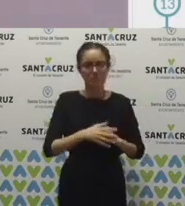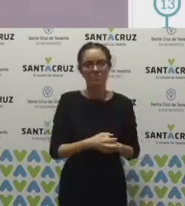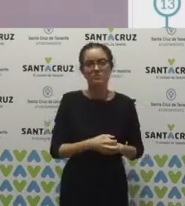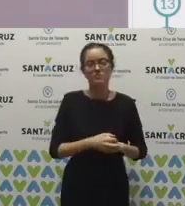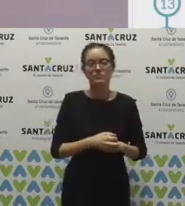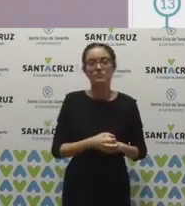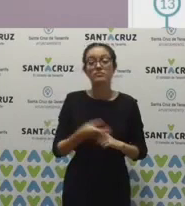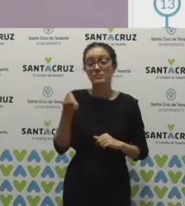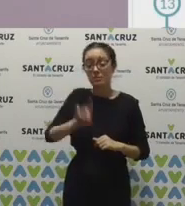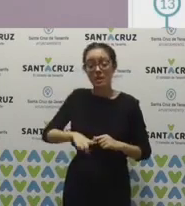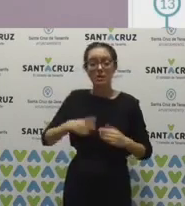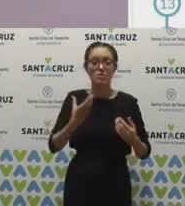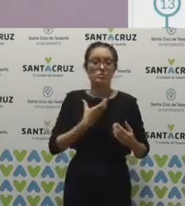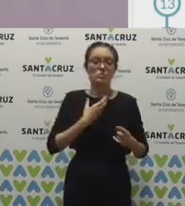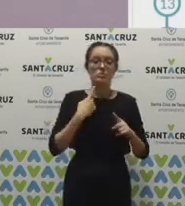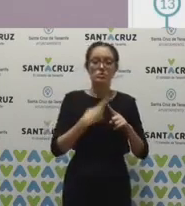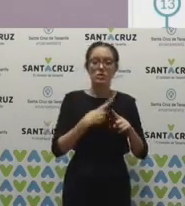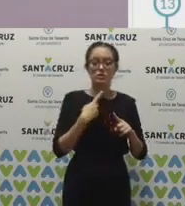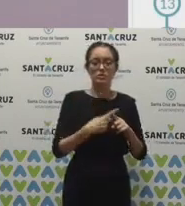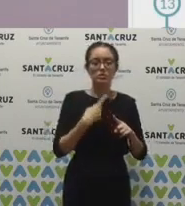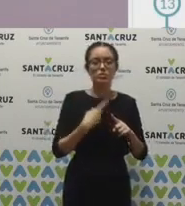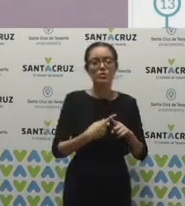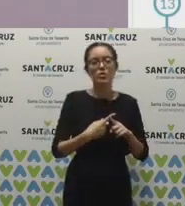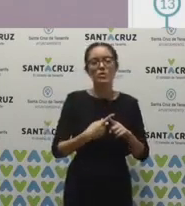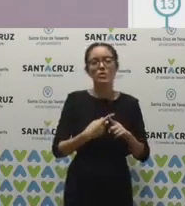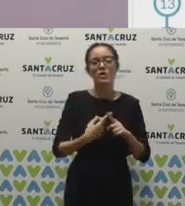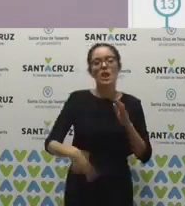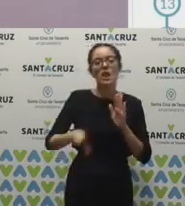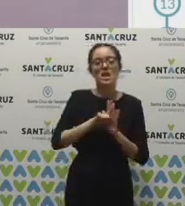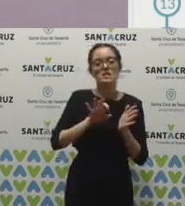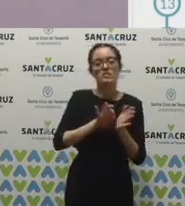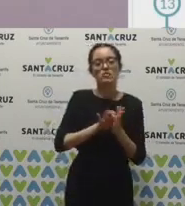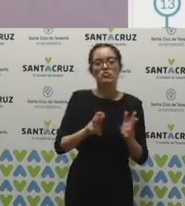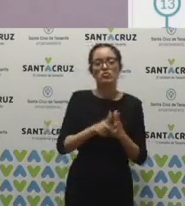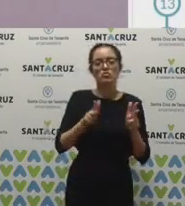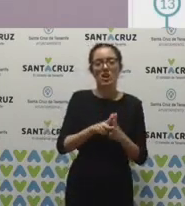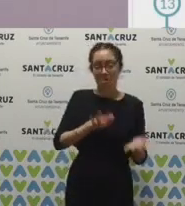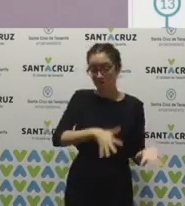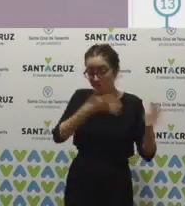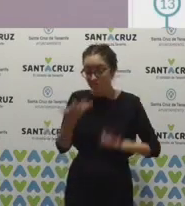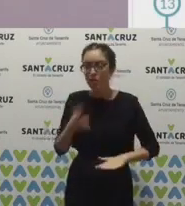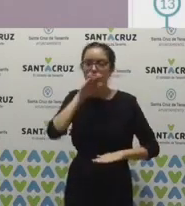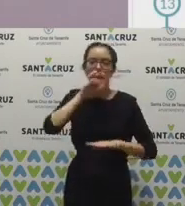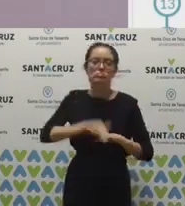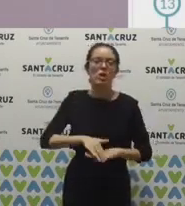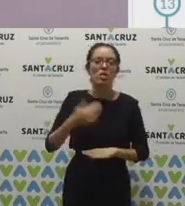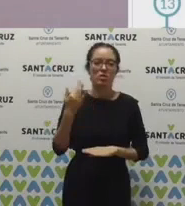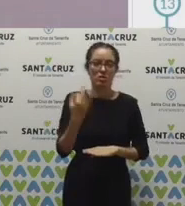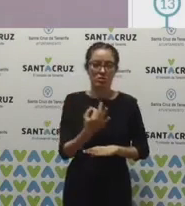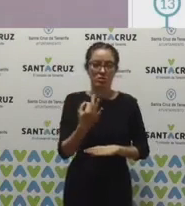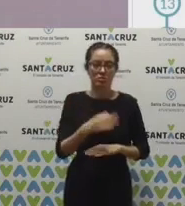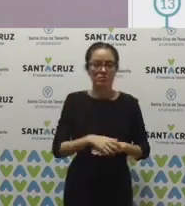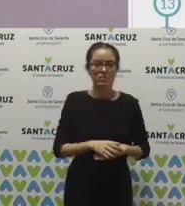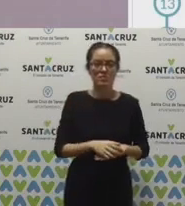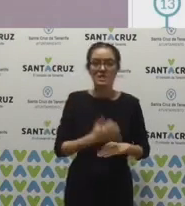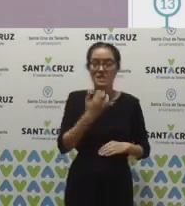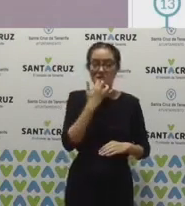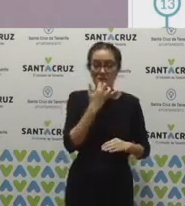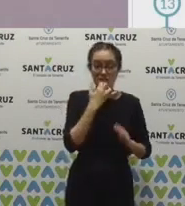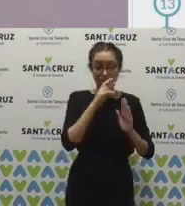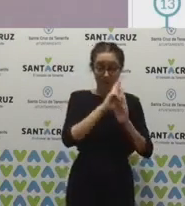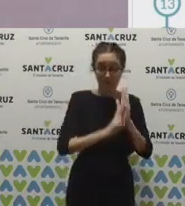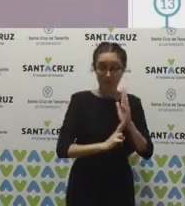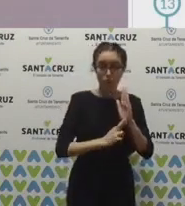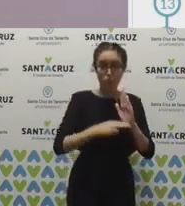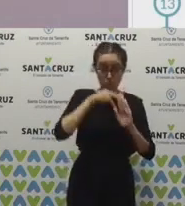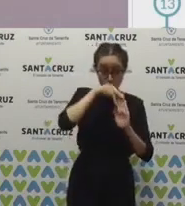de santa cruz tiene que velar por el cumplimiento de la ley de los servicios sociales porque solo el respeto de los reglamentos que contempla esta